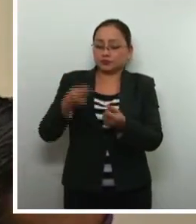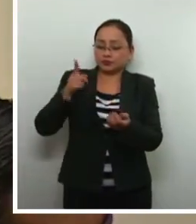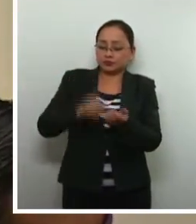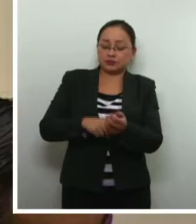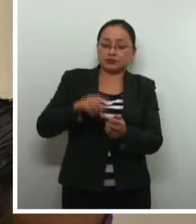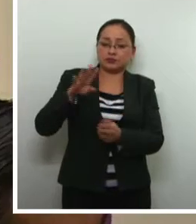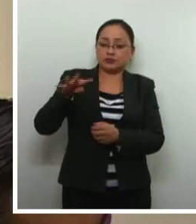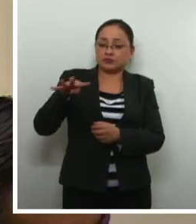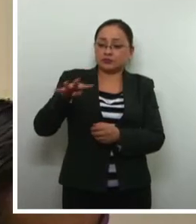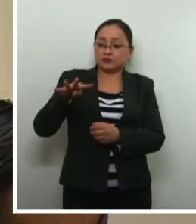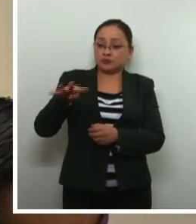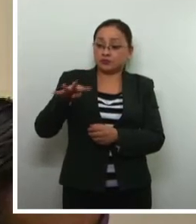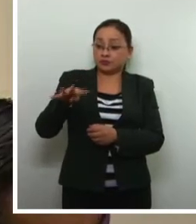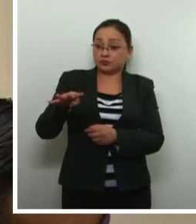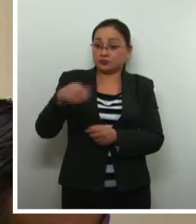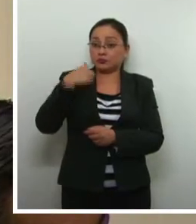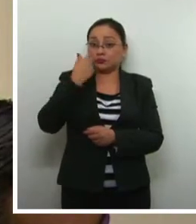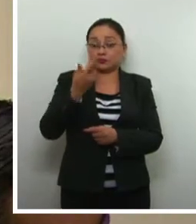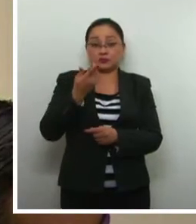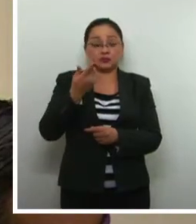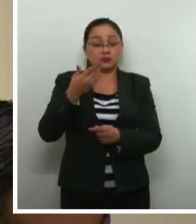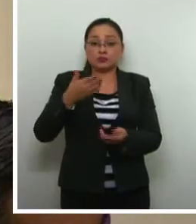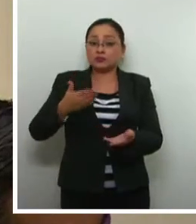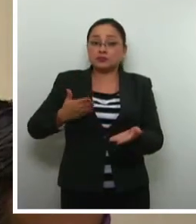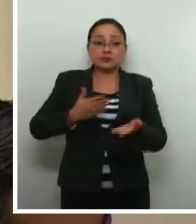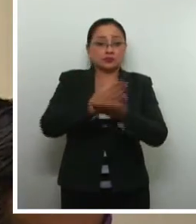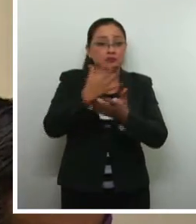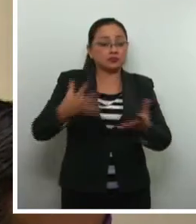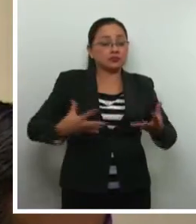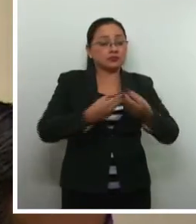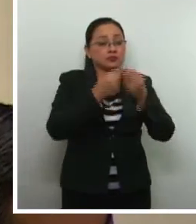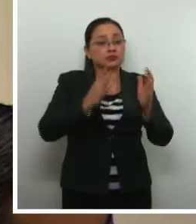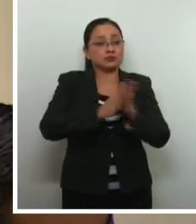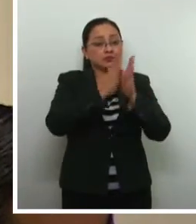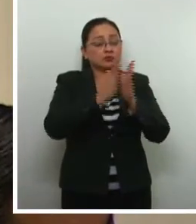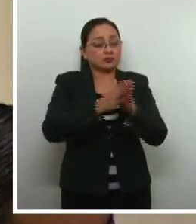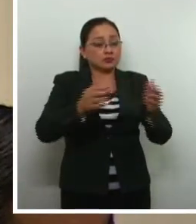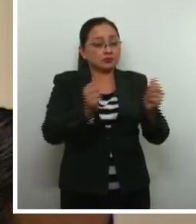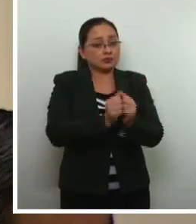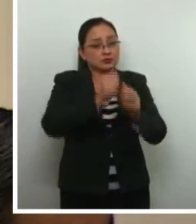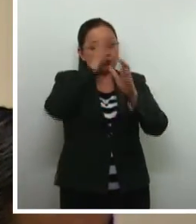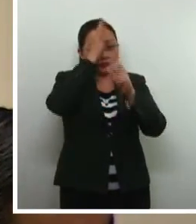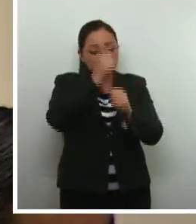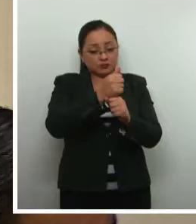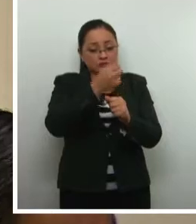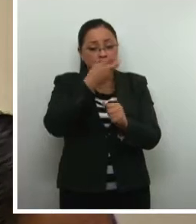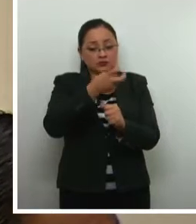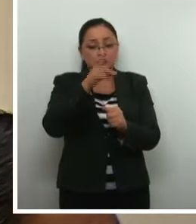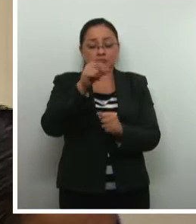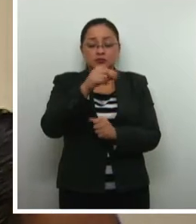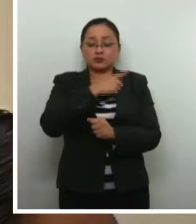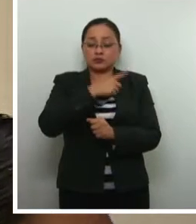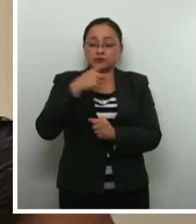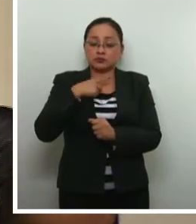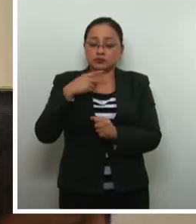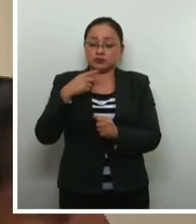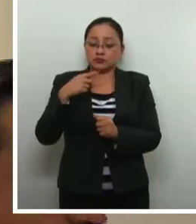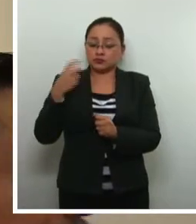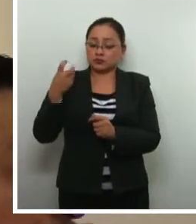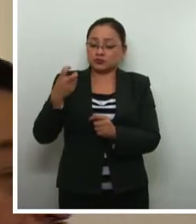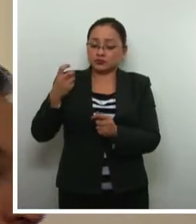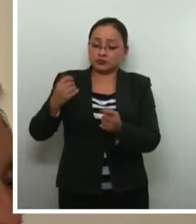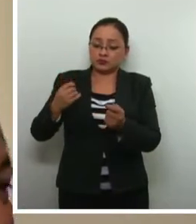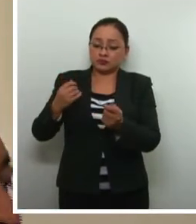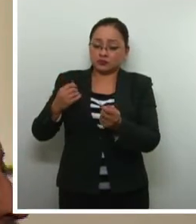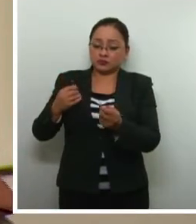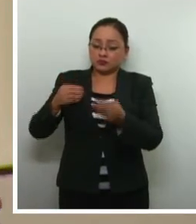19 deciden que no participan de ese consenso, no deberían haber quedado en